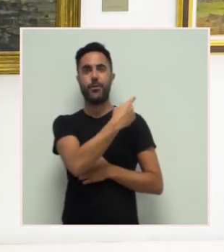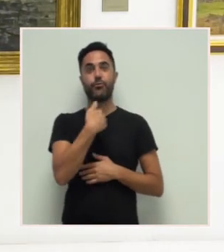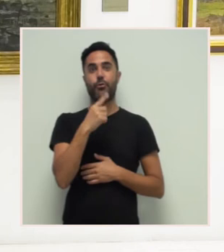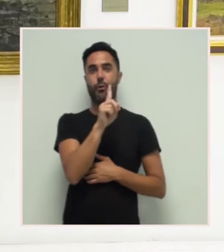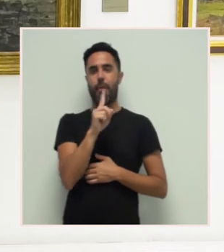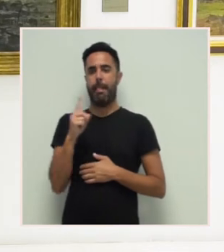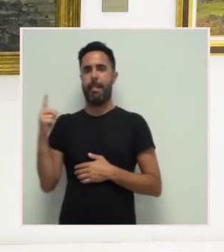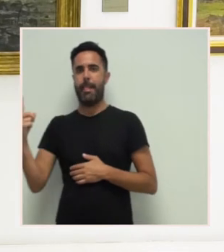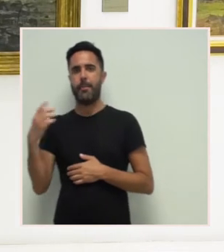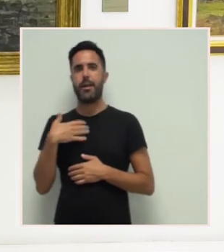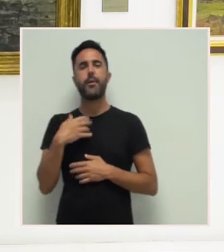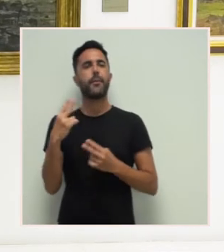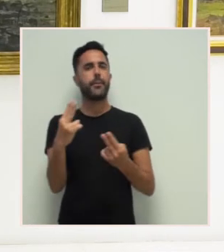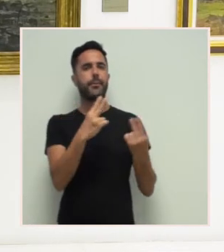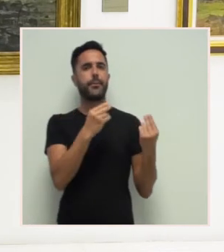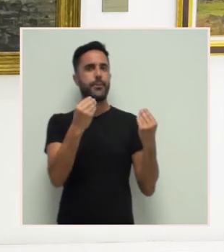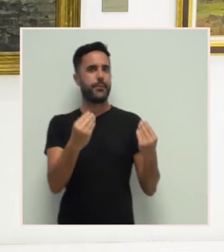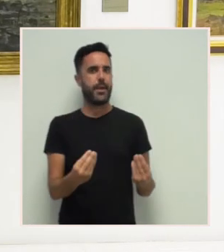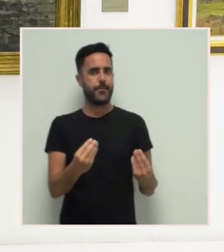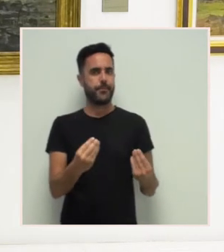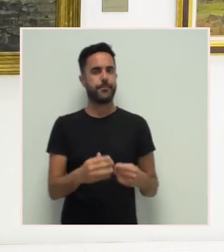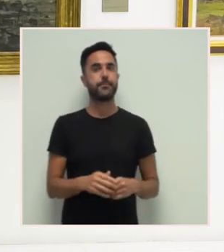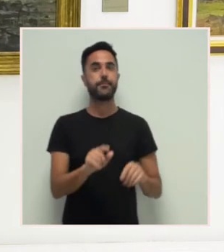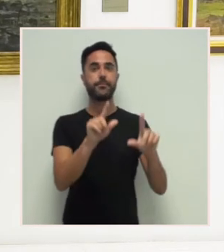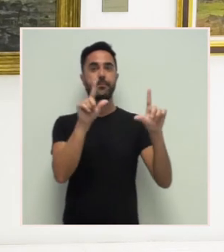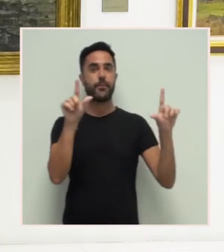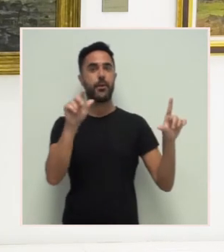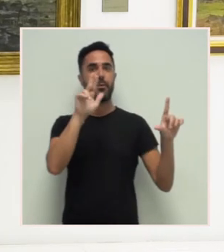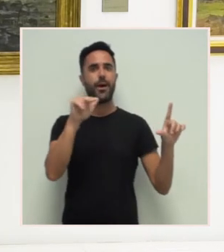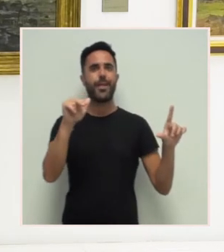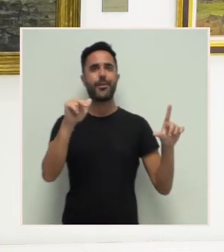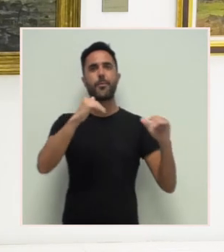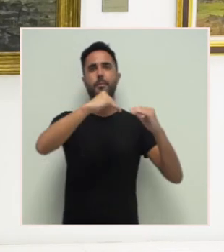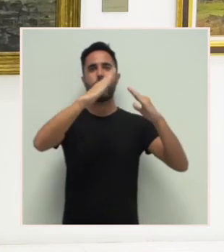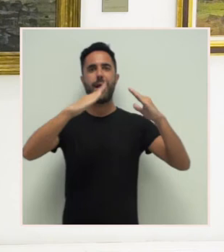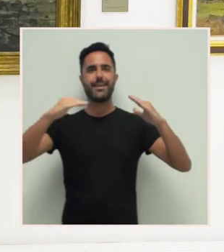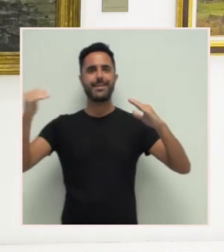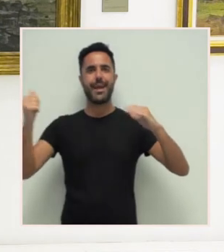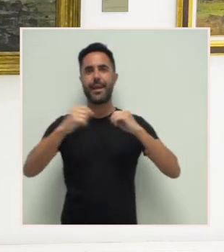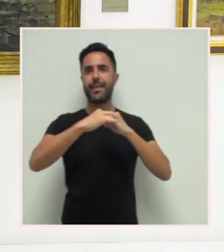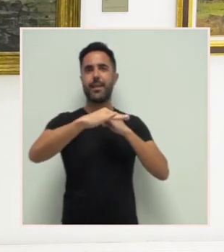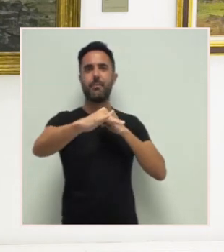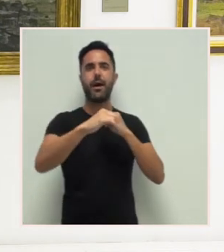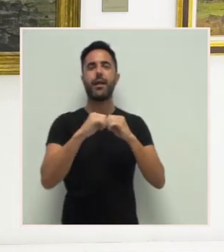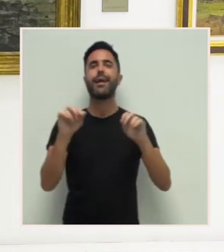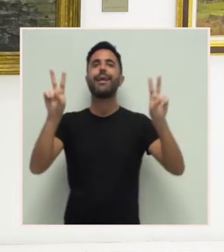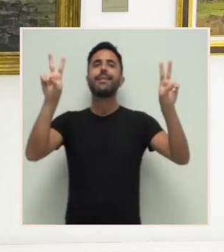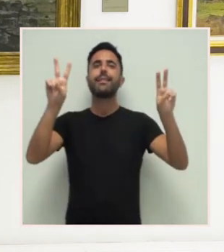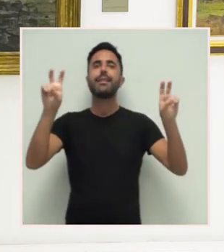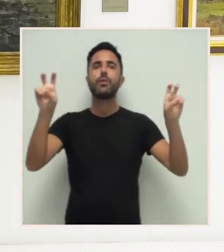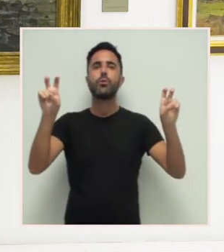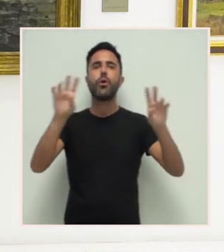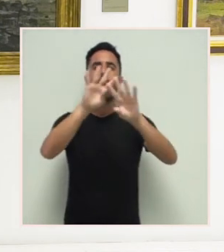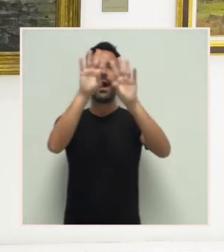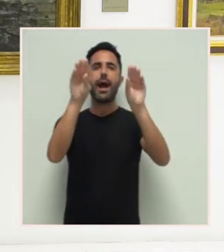en todo o seu esplendor. Vedes que se trata dunha mariña, unha paisaxe do mar que el titulou Epílogo.